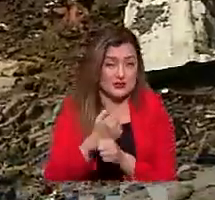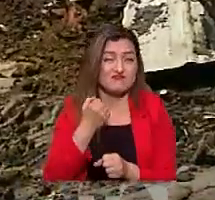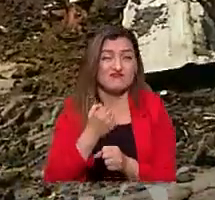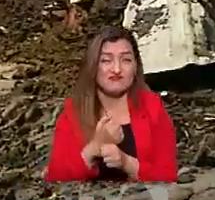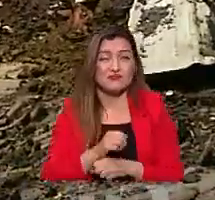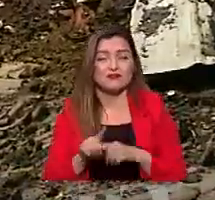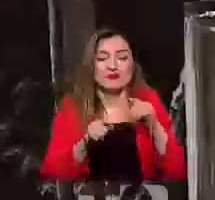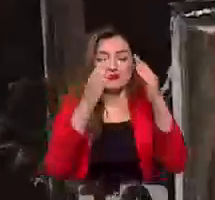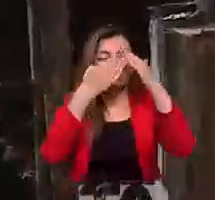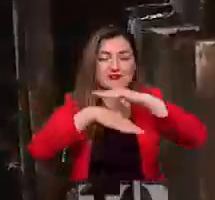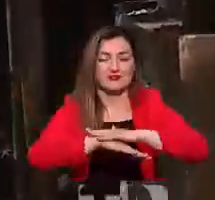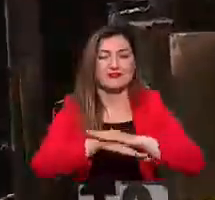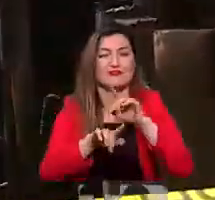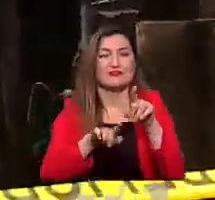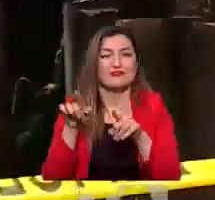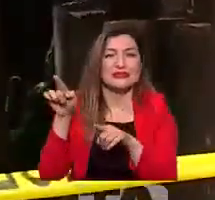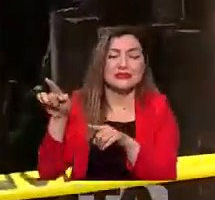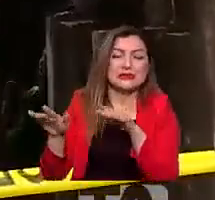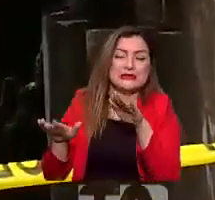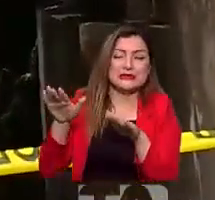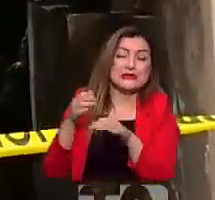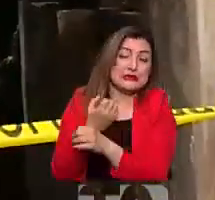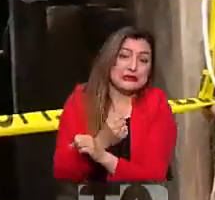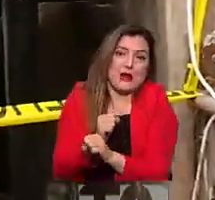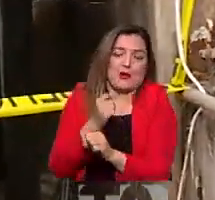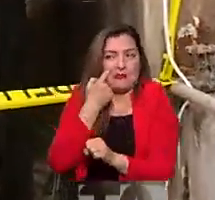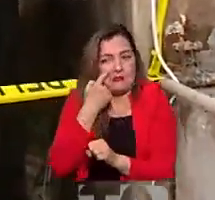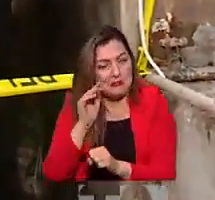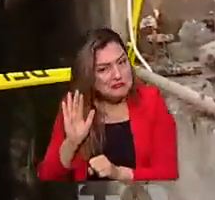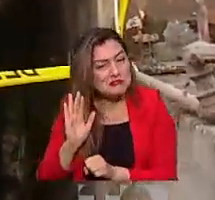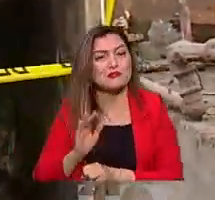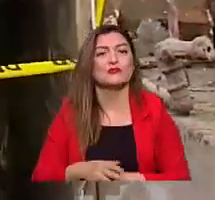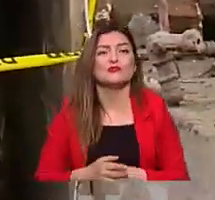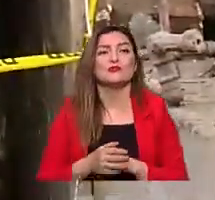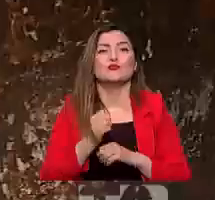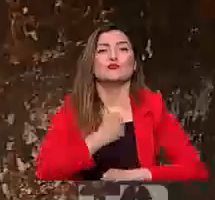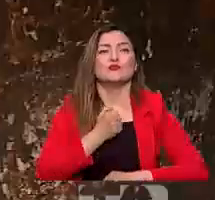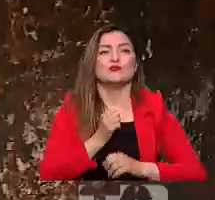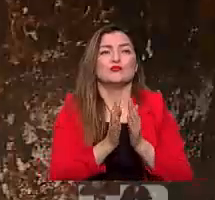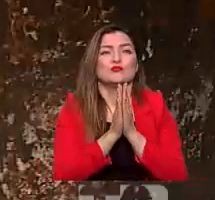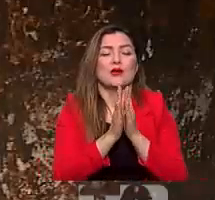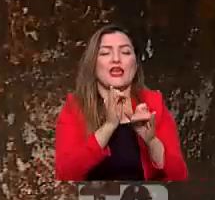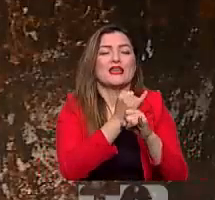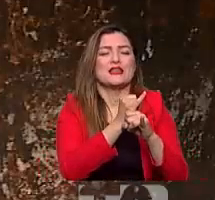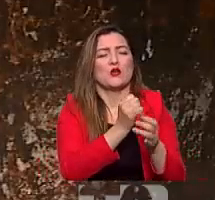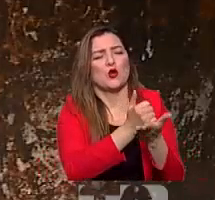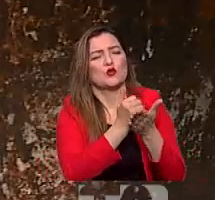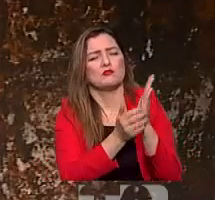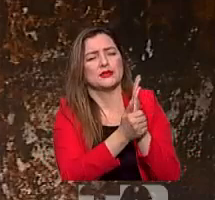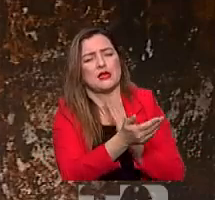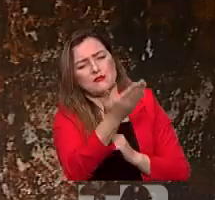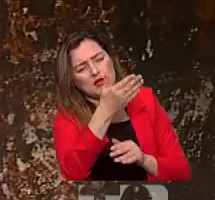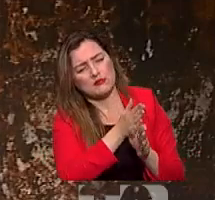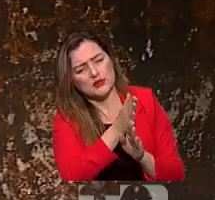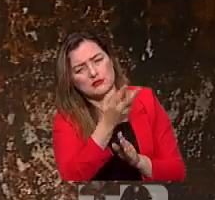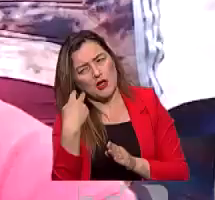casas destruidas, hay otras que aparentemente han logrado mantenerse de pie. Ahora los propietarios piden la ayuda de expertos para